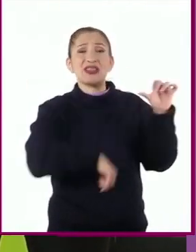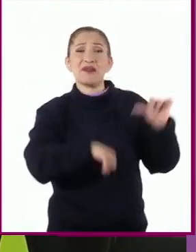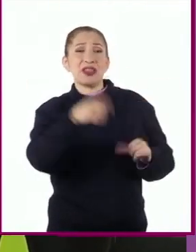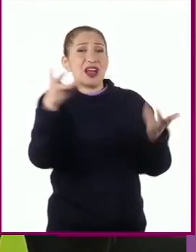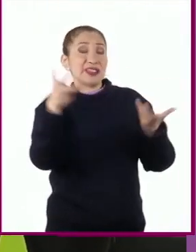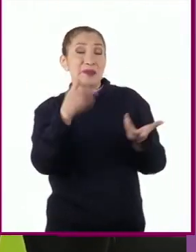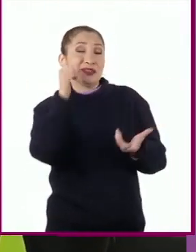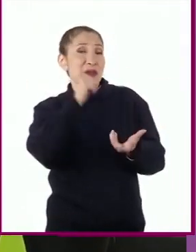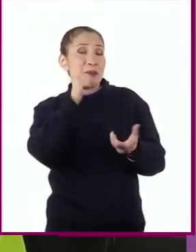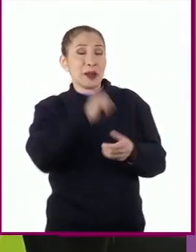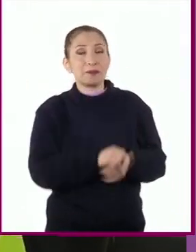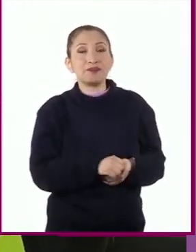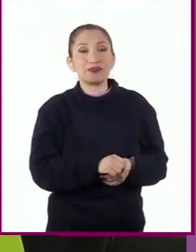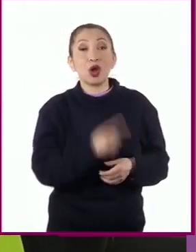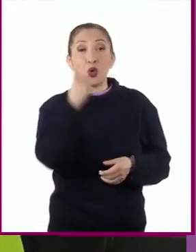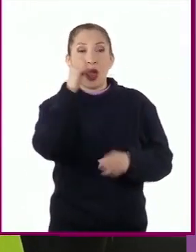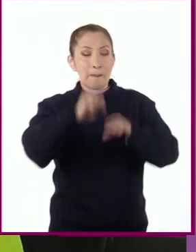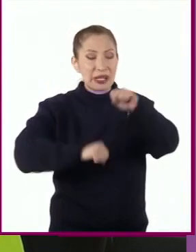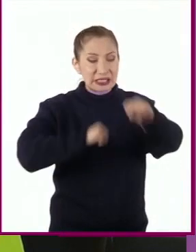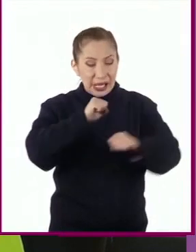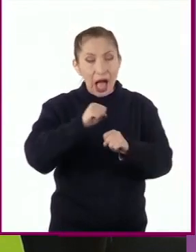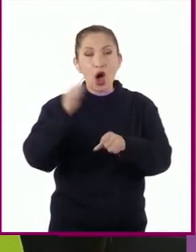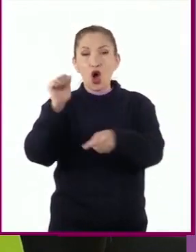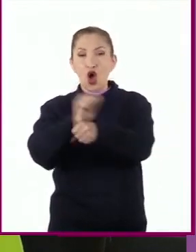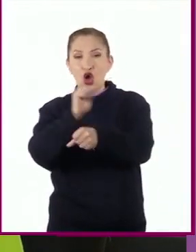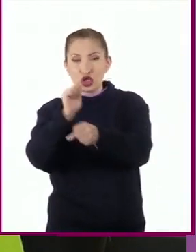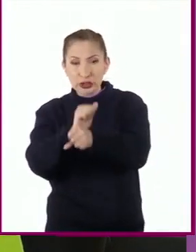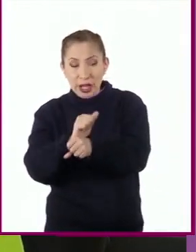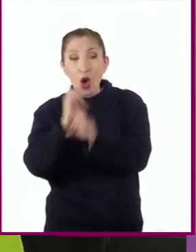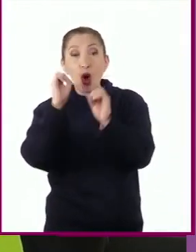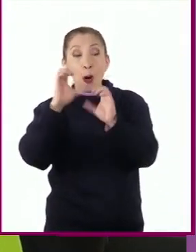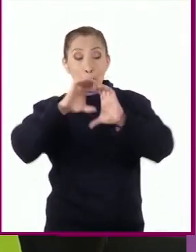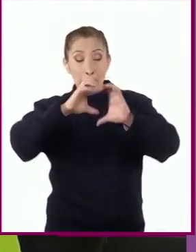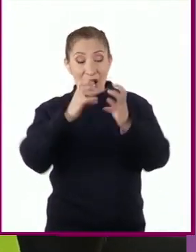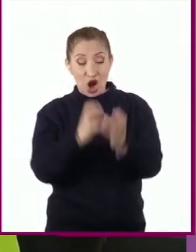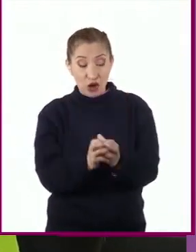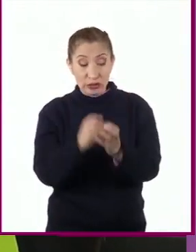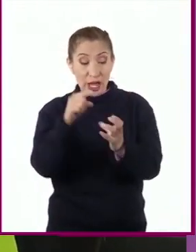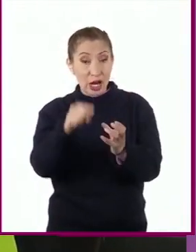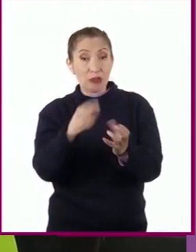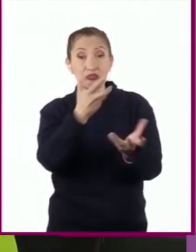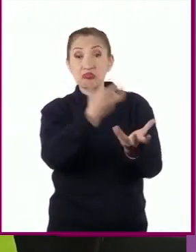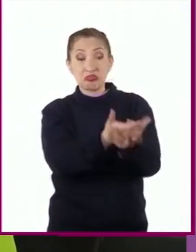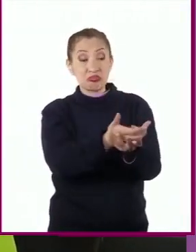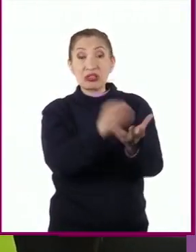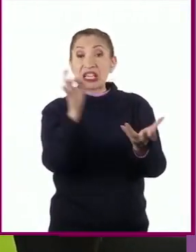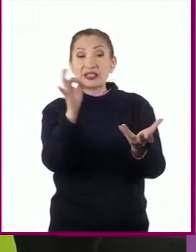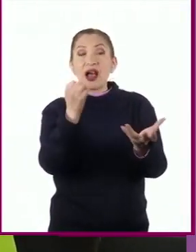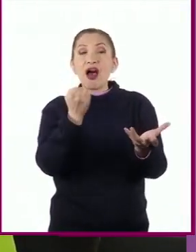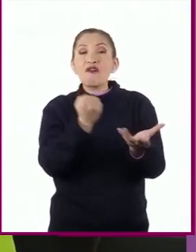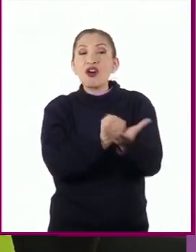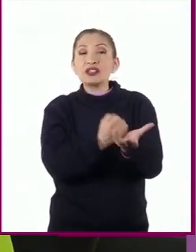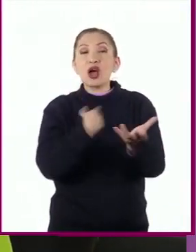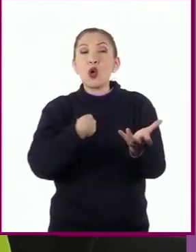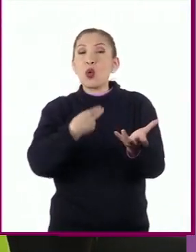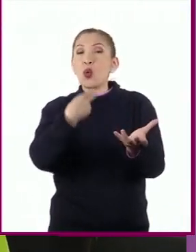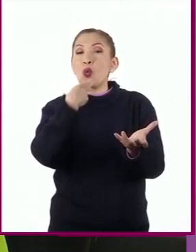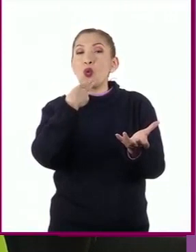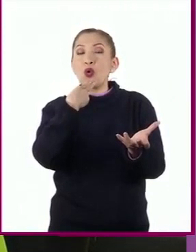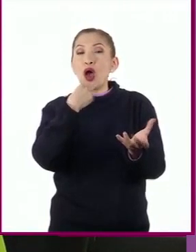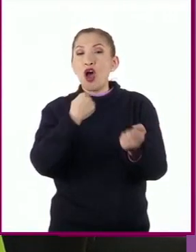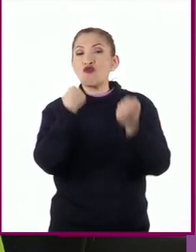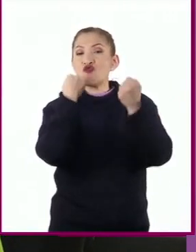que realicemos. Una bicicleta, un auto o una pelota no se moverían si no es que aplicamos